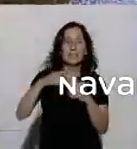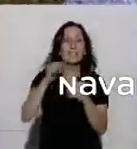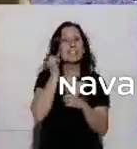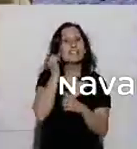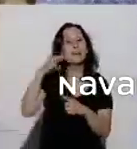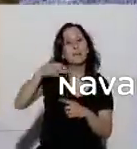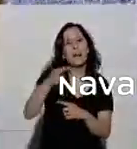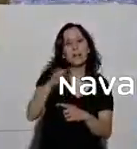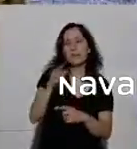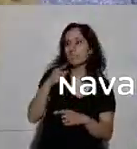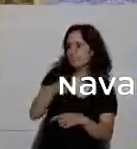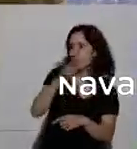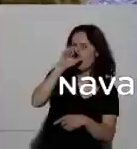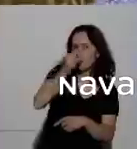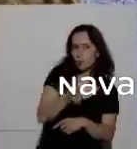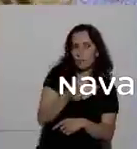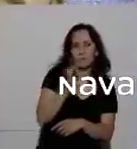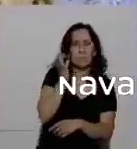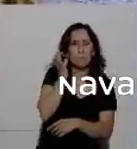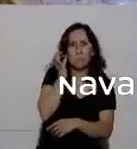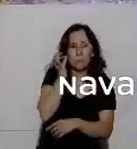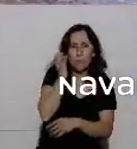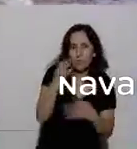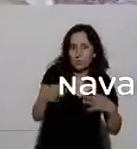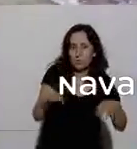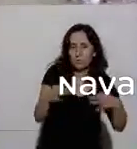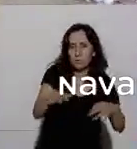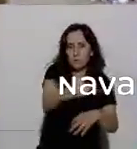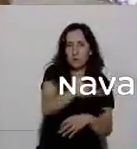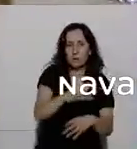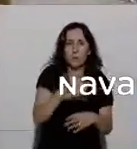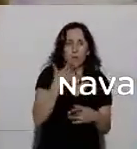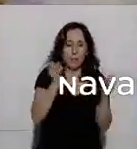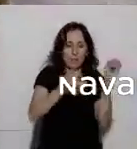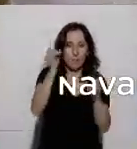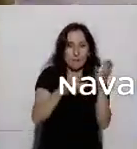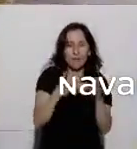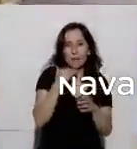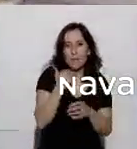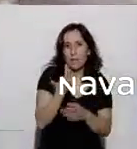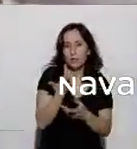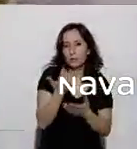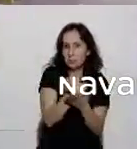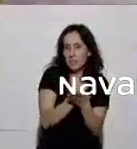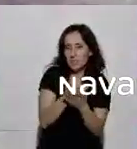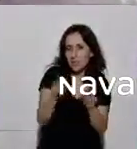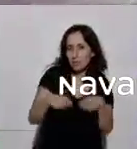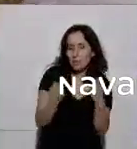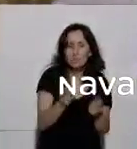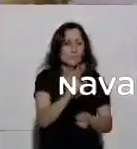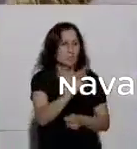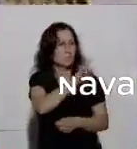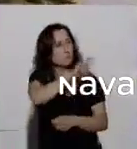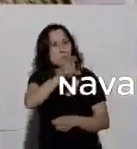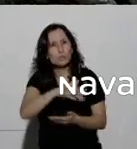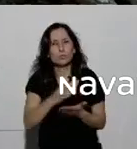le enseñó, brujas etcétera. Que realmente eran mujeres que quizás pues hacían pócimas y que exactamente realmente todo el mundo conocía el uso y conocimiento de